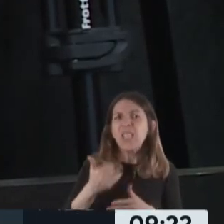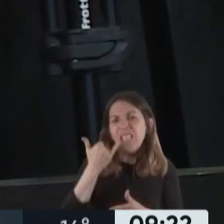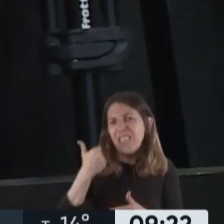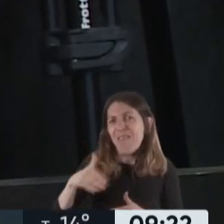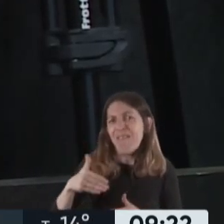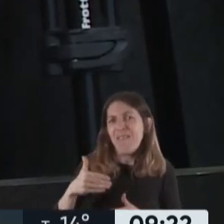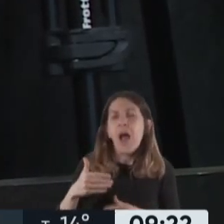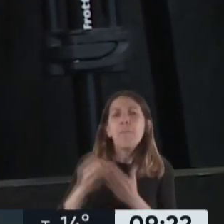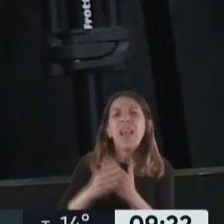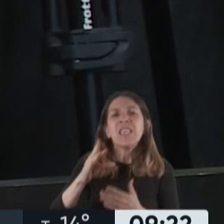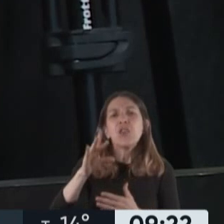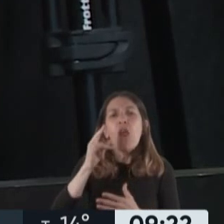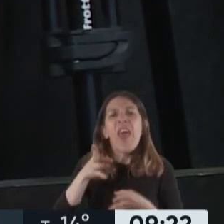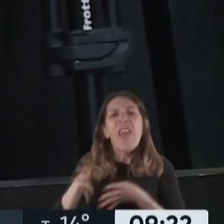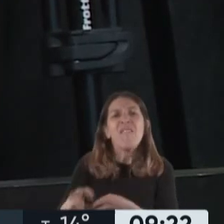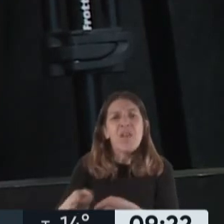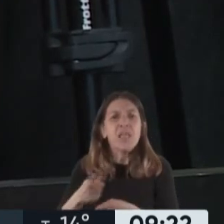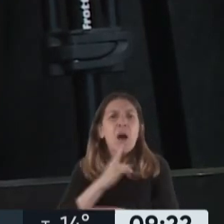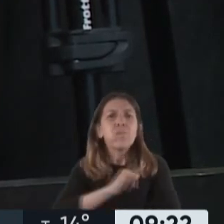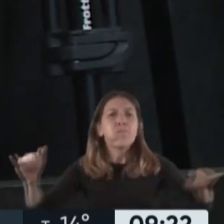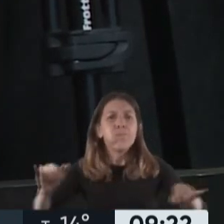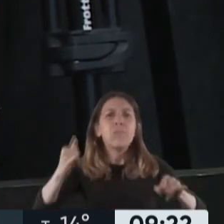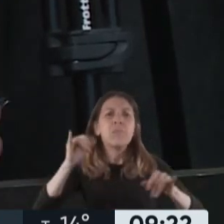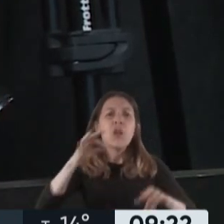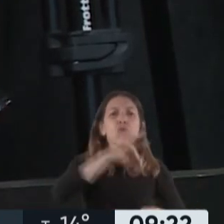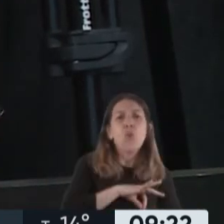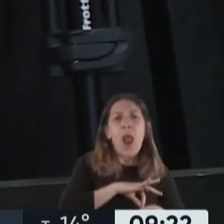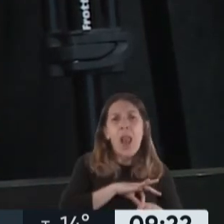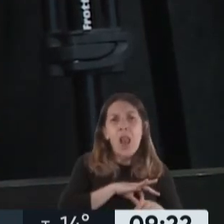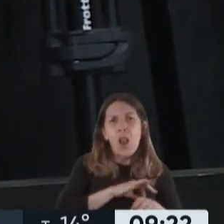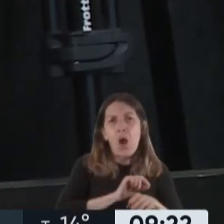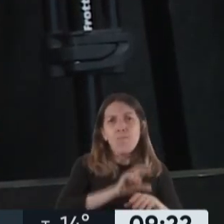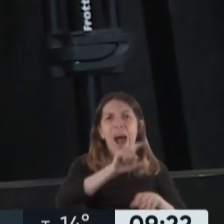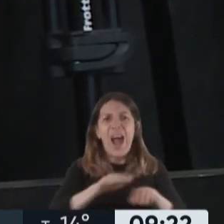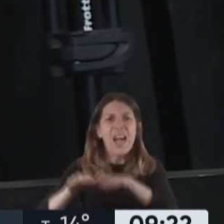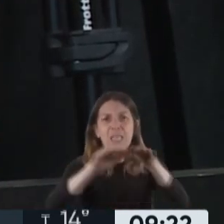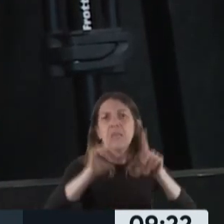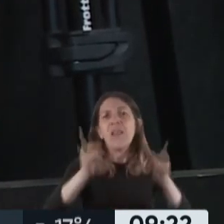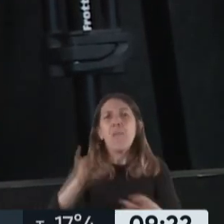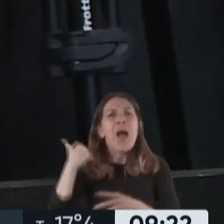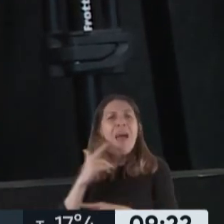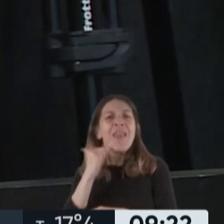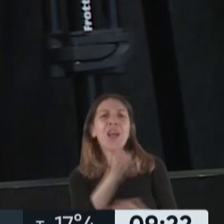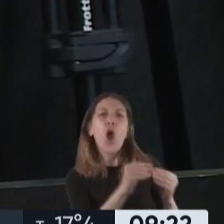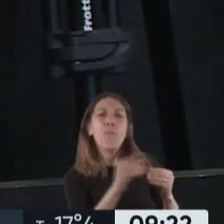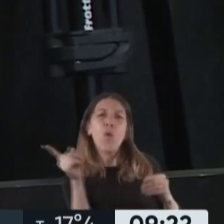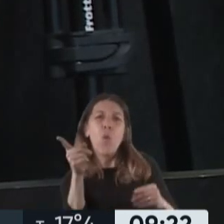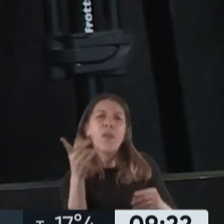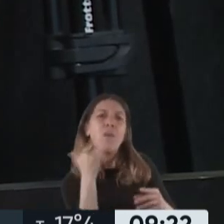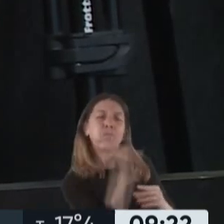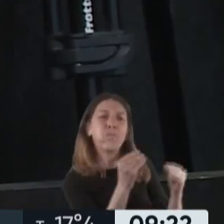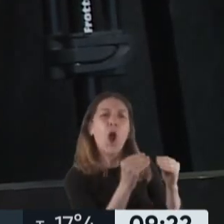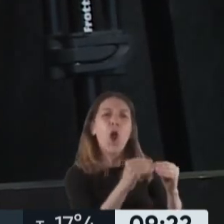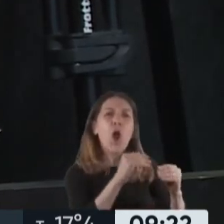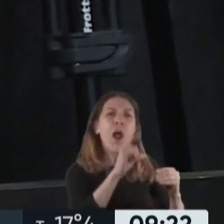pocos días, el ministro de Defensa anunciaba la equiparación salarial y usted le respondía pocas semanas después al colega Gagliano que estábamos por conocer el